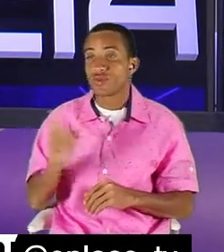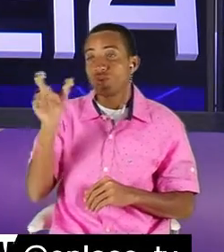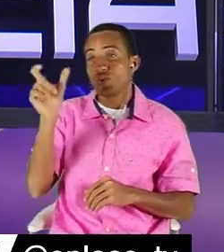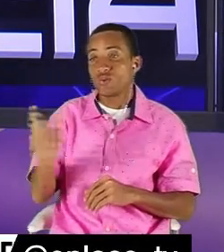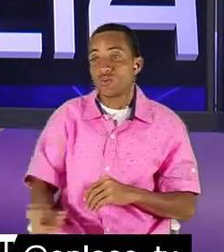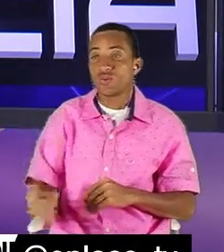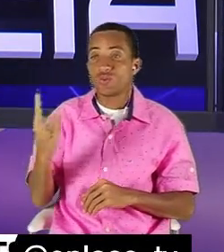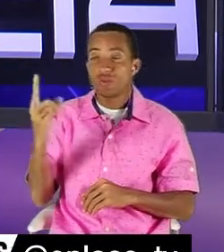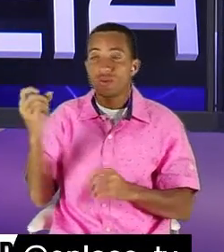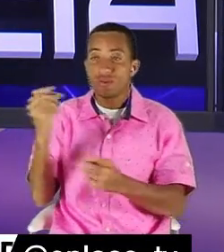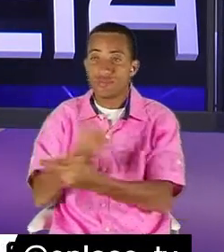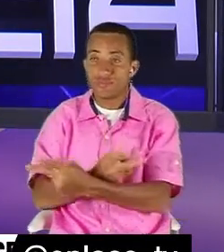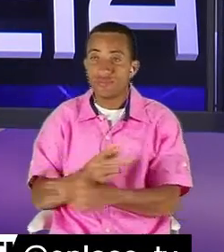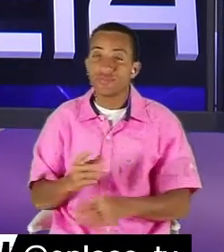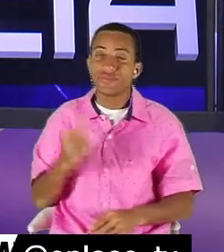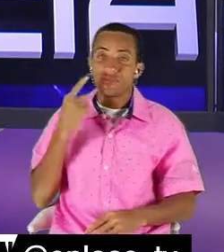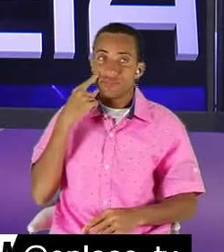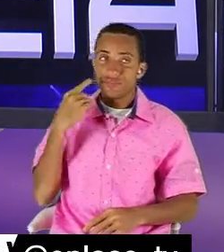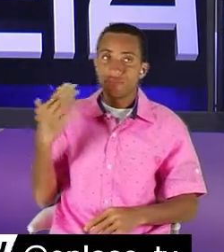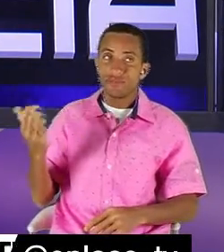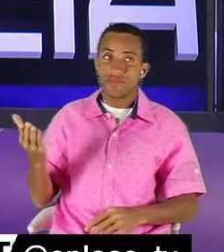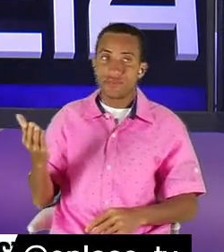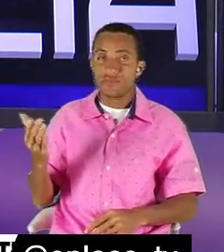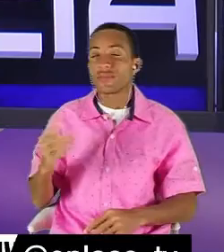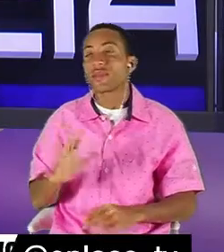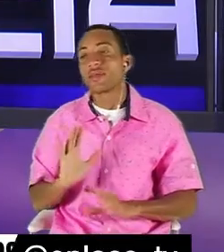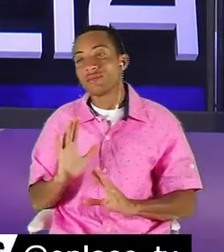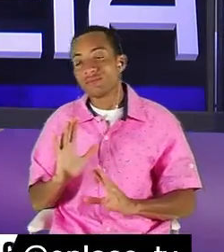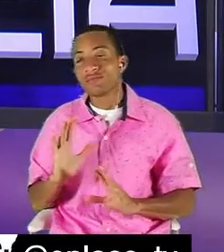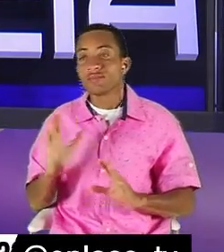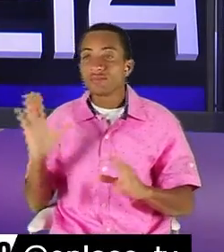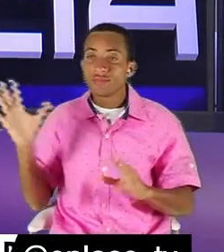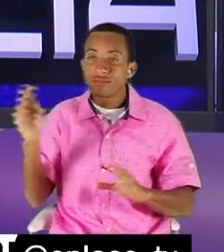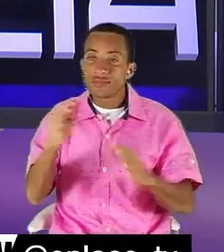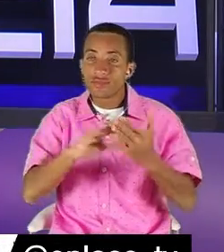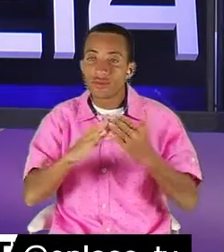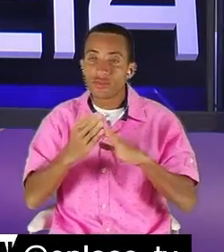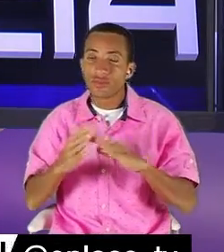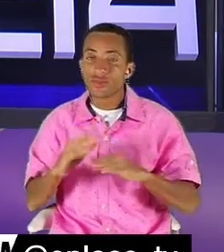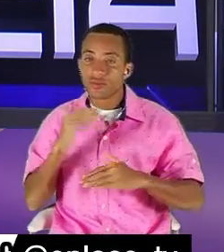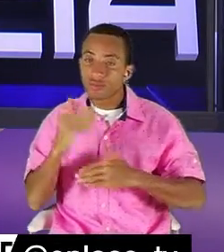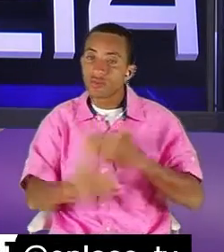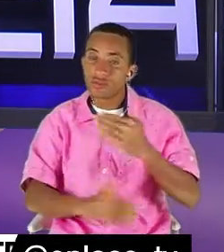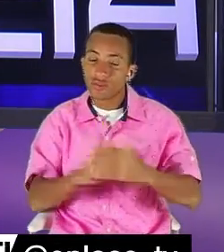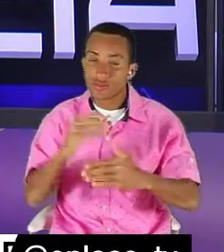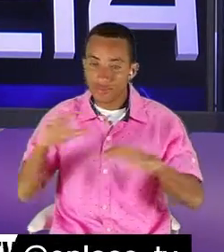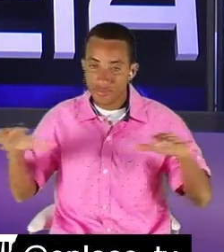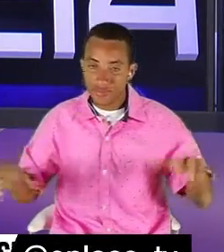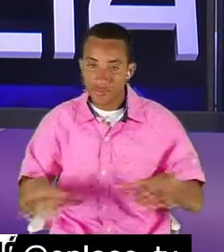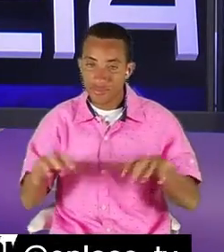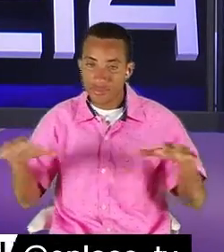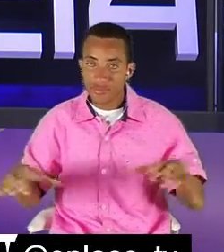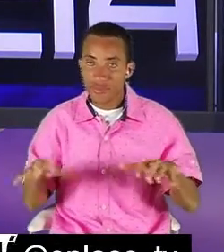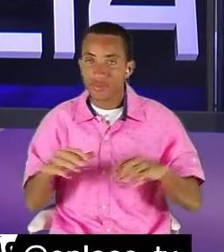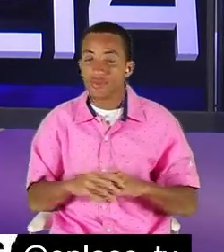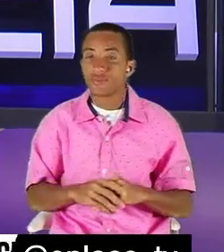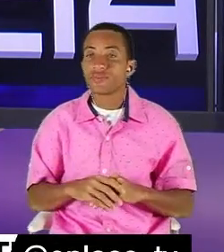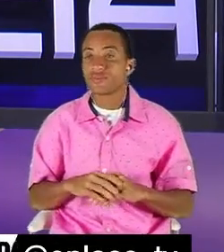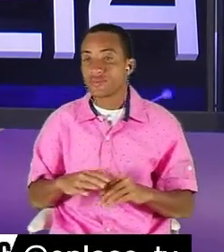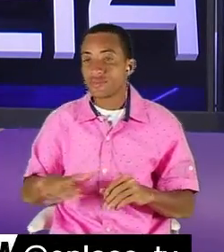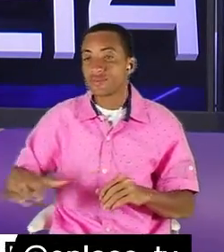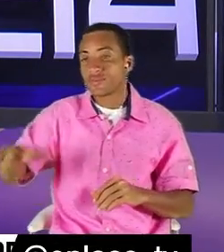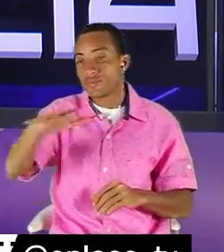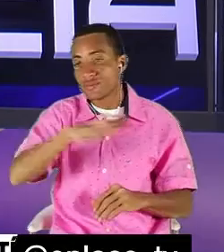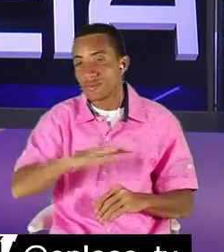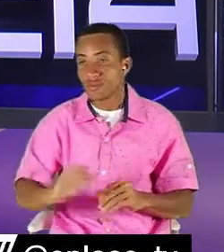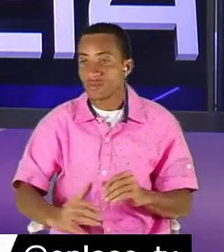víctimas en ese sector, que como ustedes ven, esta comunidad está desarrollando actividades en torno a su sector para poder quitar